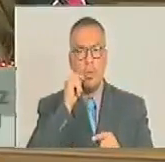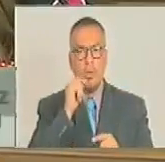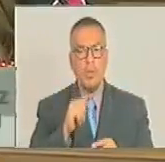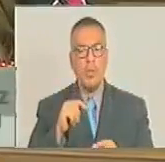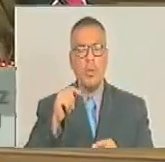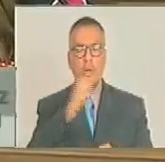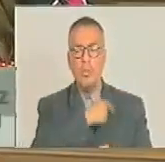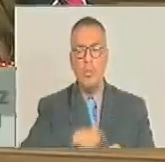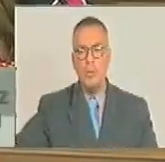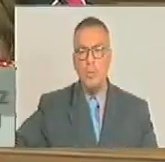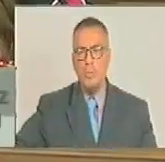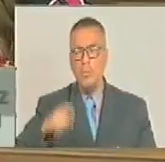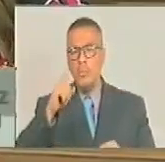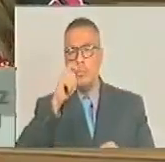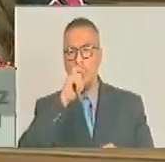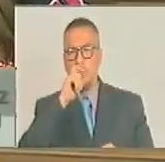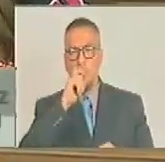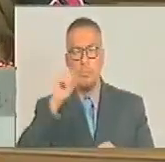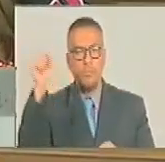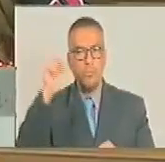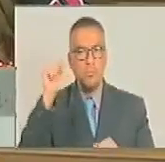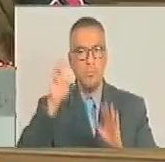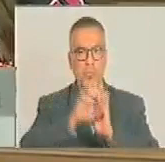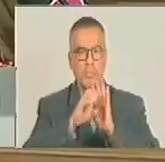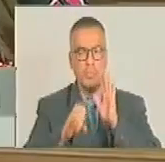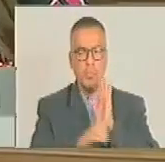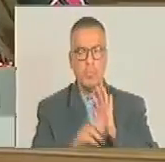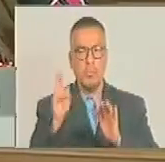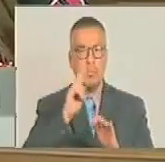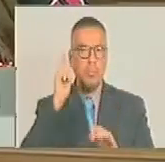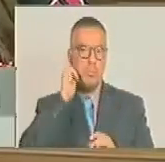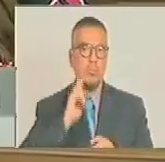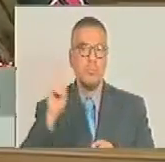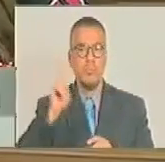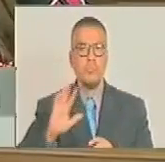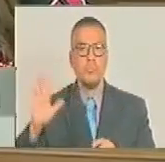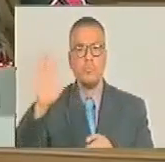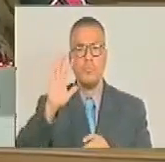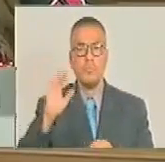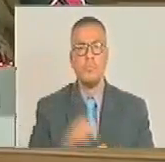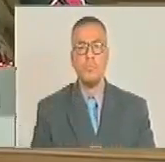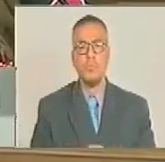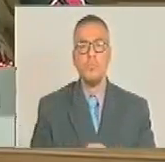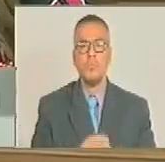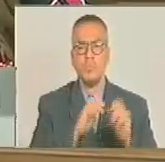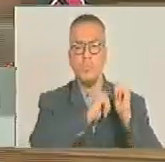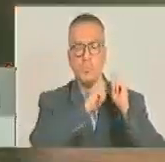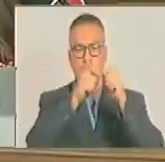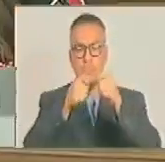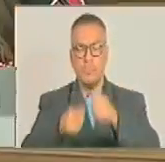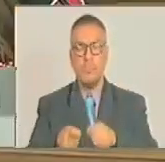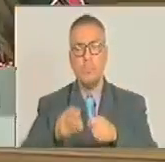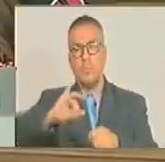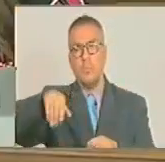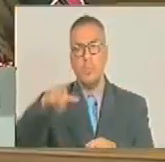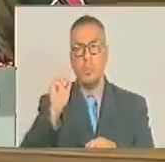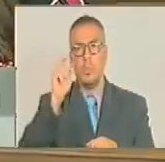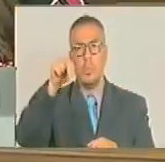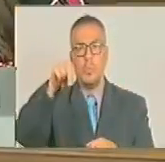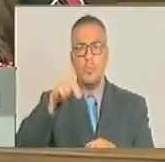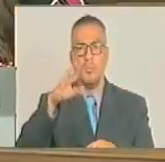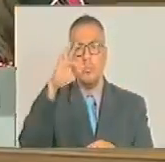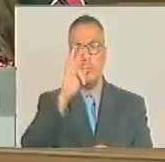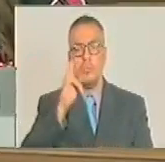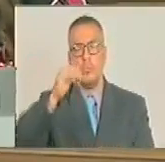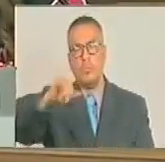Maduro Moros, presidente constitucional de la República Bolivariana de Venezuela, para designar al ciudadano Juan Carlos